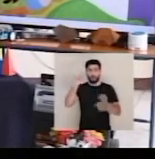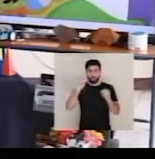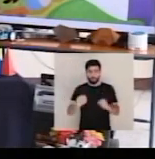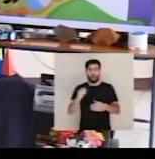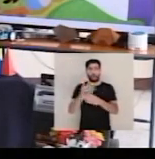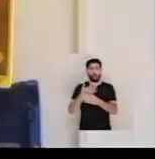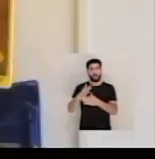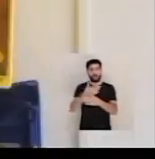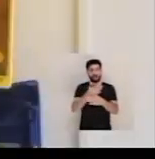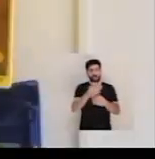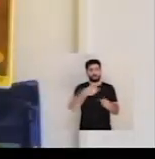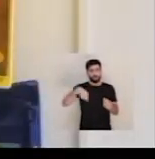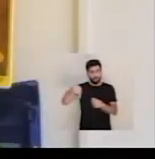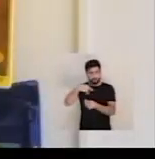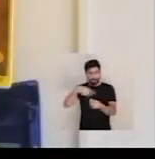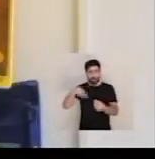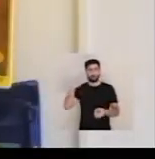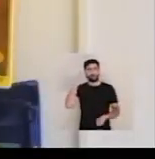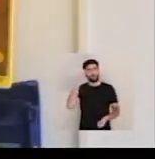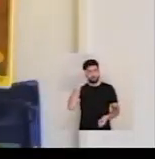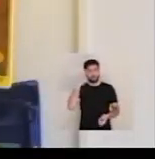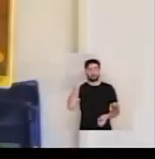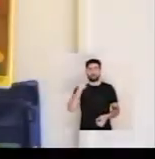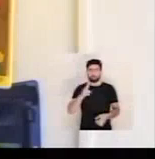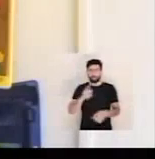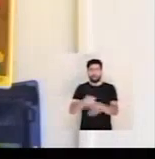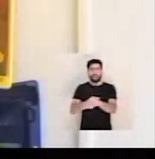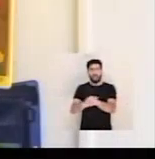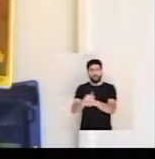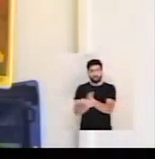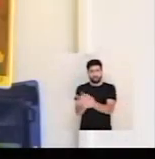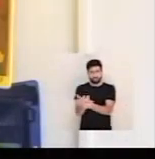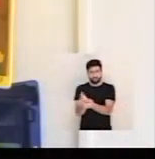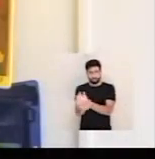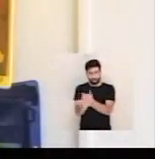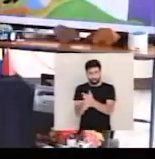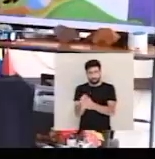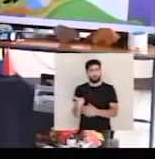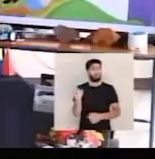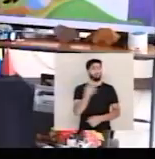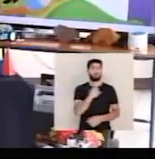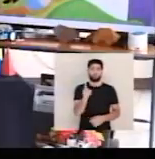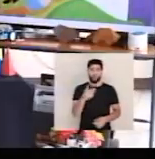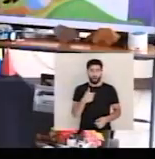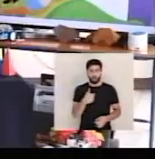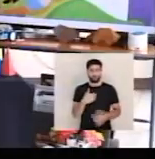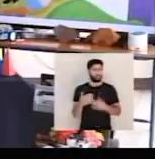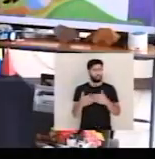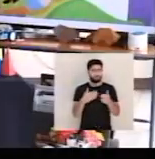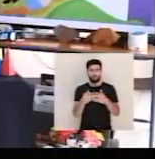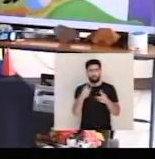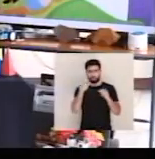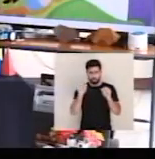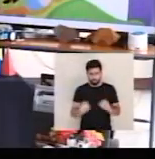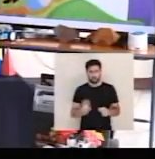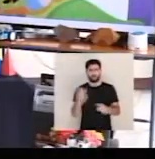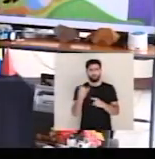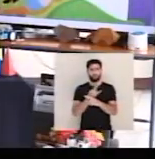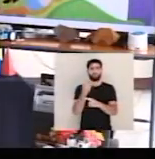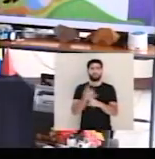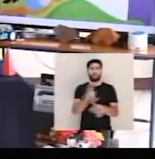compartir en familia. Recuerda siempre lavarte tus manos con agua y jabón. Si no tienes, puedes